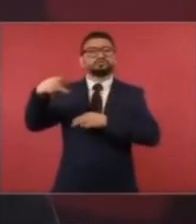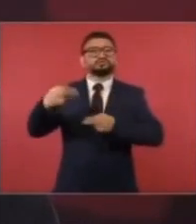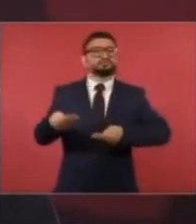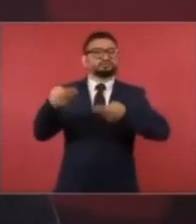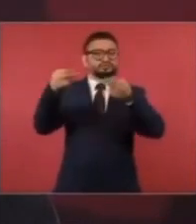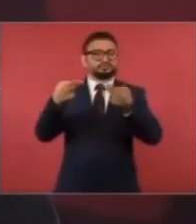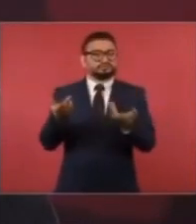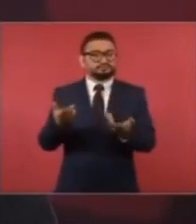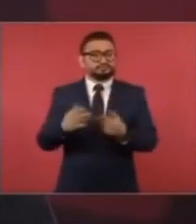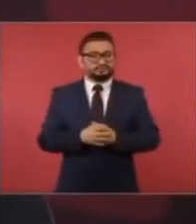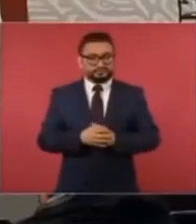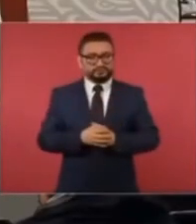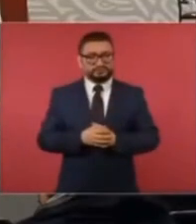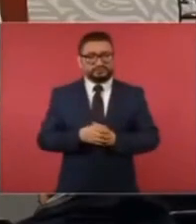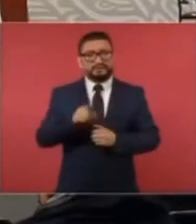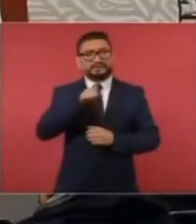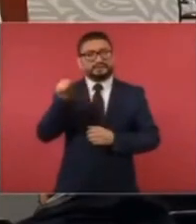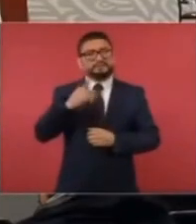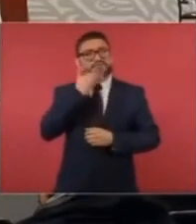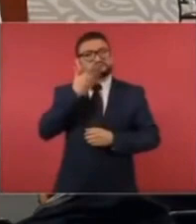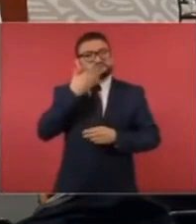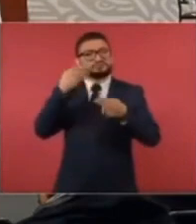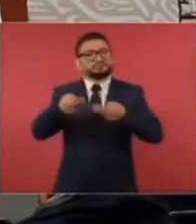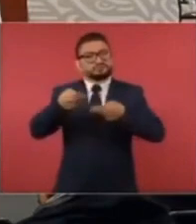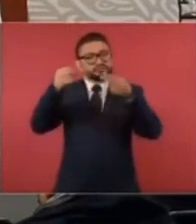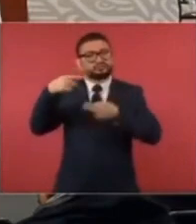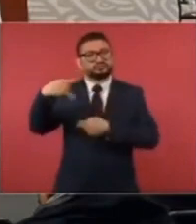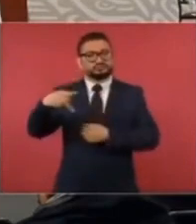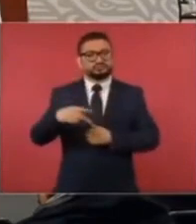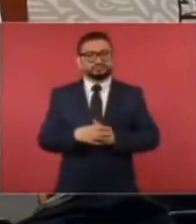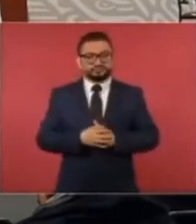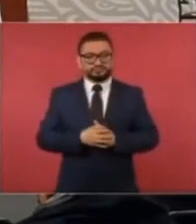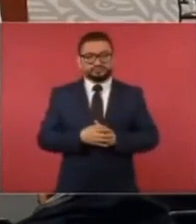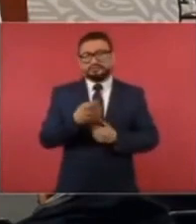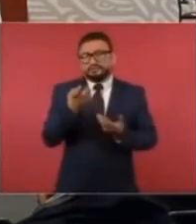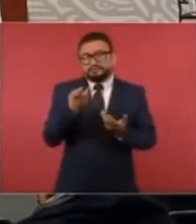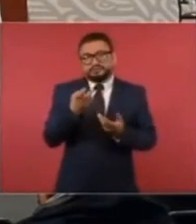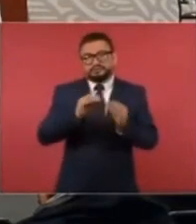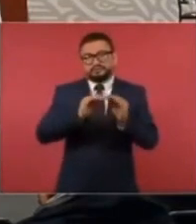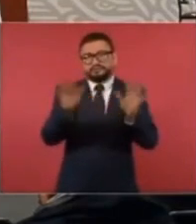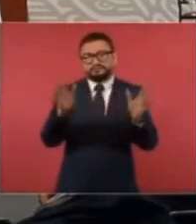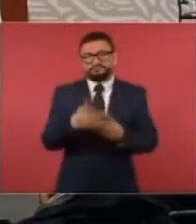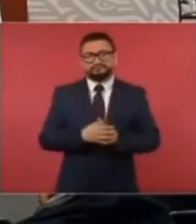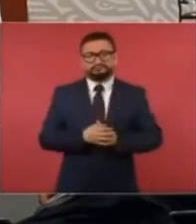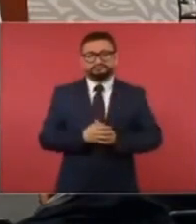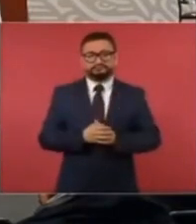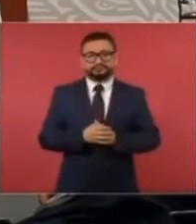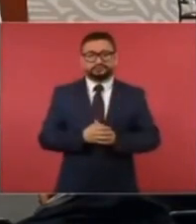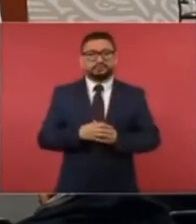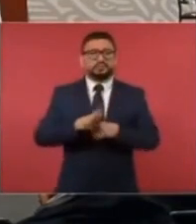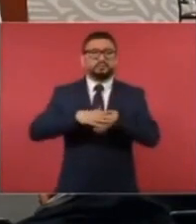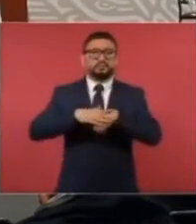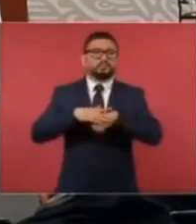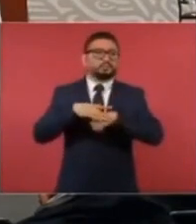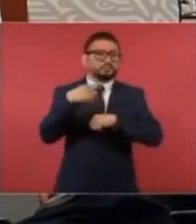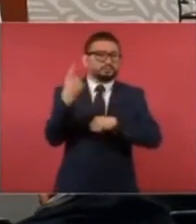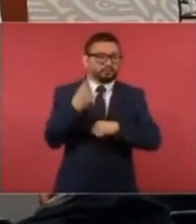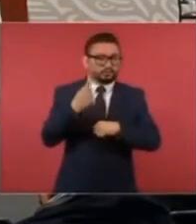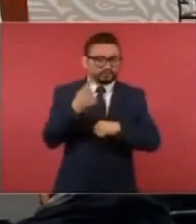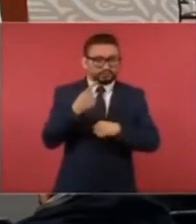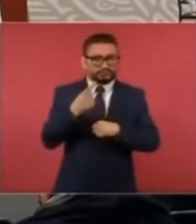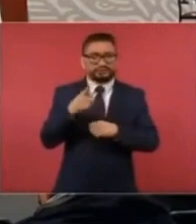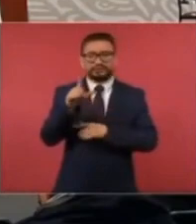eh Así le hacen ellos latinos ofrece una cartera Víctor un portafolio le llaman portafolios emite